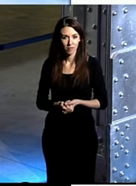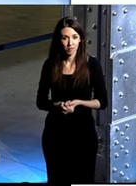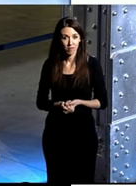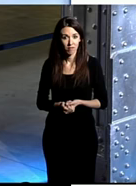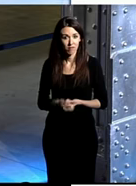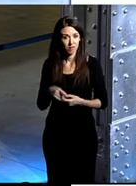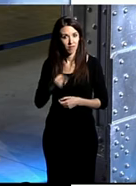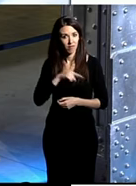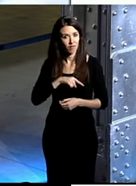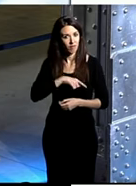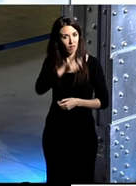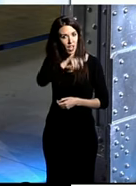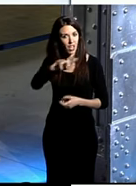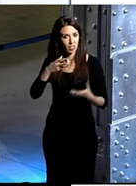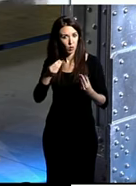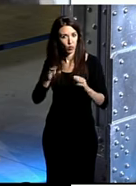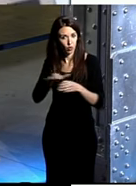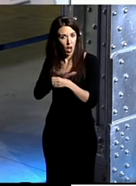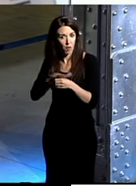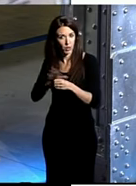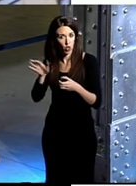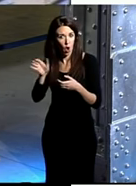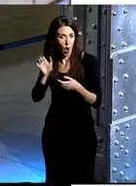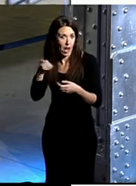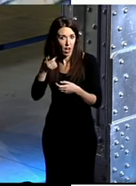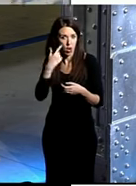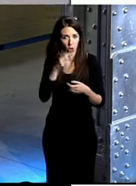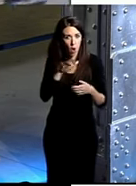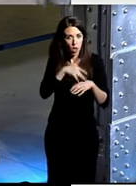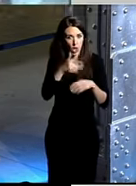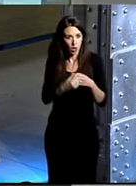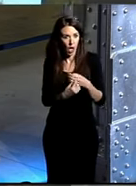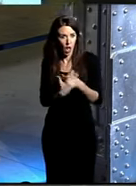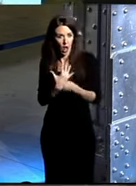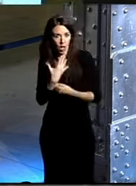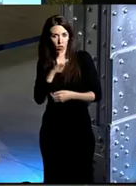Y así se siente mucha gente del mundo analógico, ¿no? Cuando viene la invasión digital.